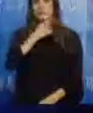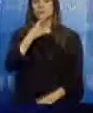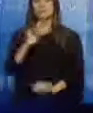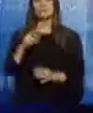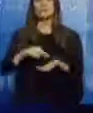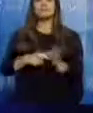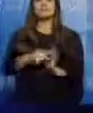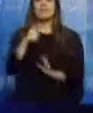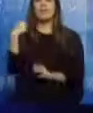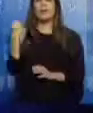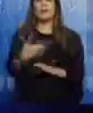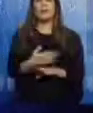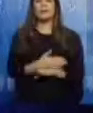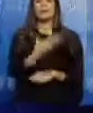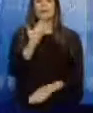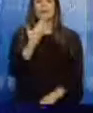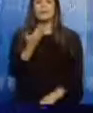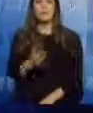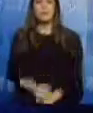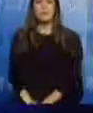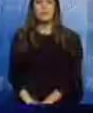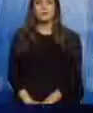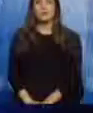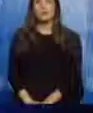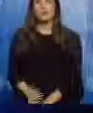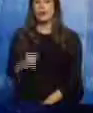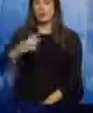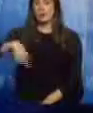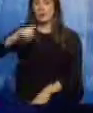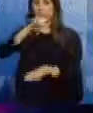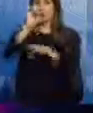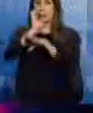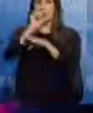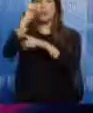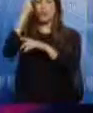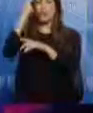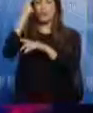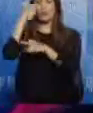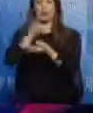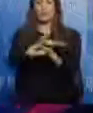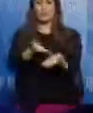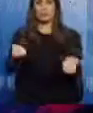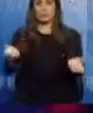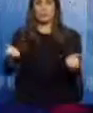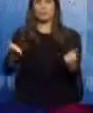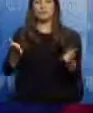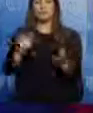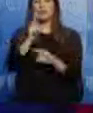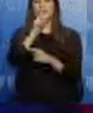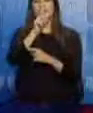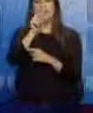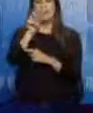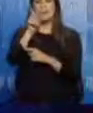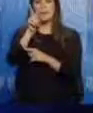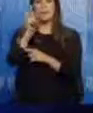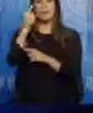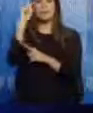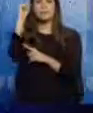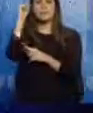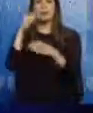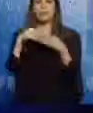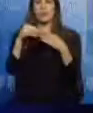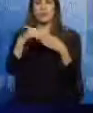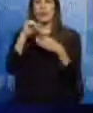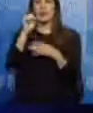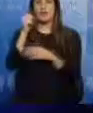qué manos estábamos. Sepan, ecuatorianos, que el gobierno, es decir, ustedes, entrega 120 millones mensuales al ISFA,